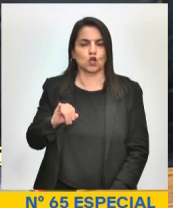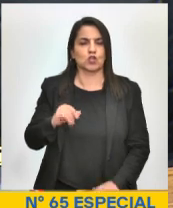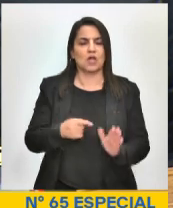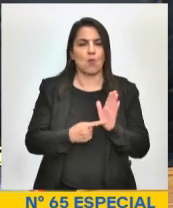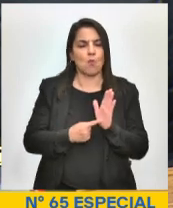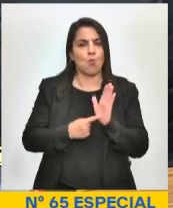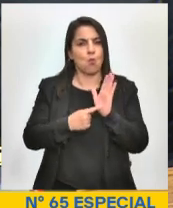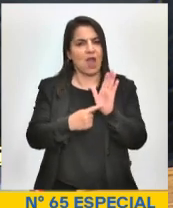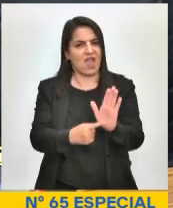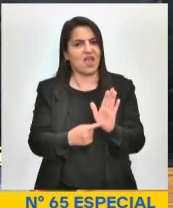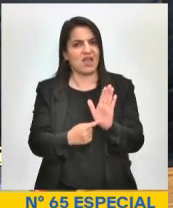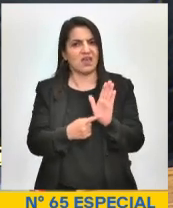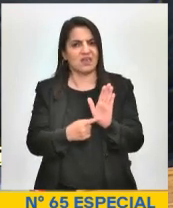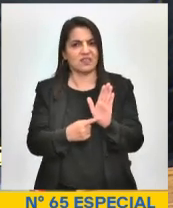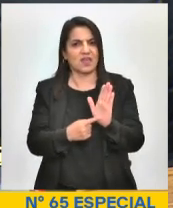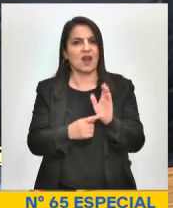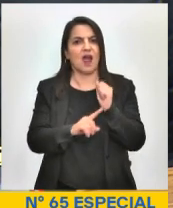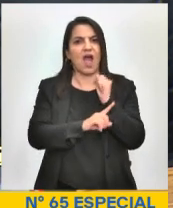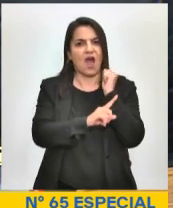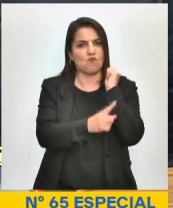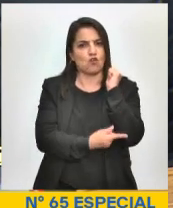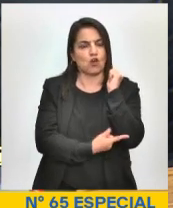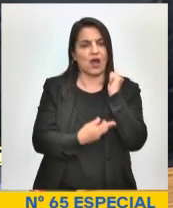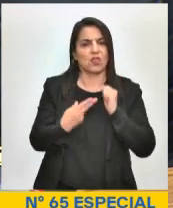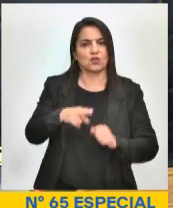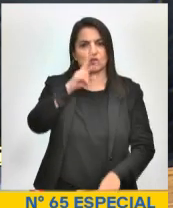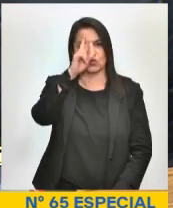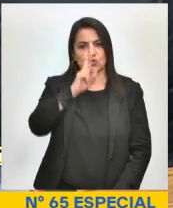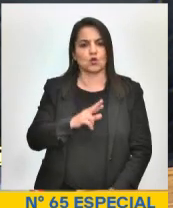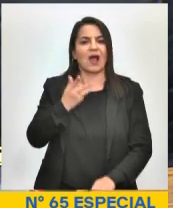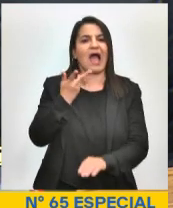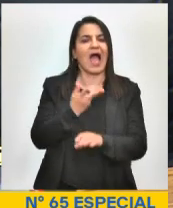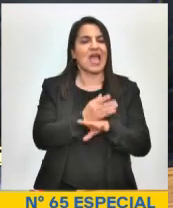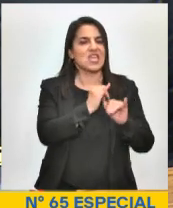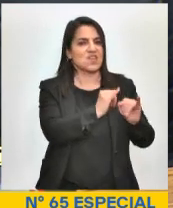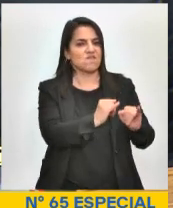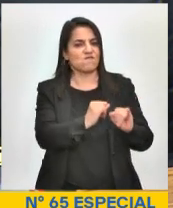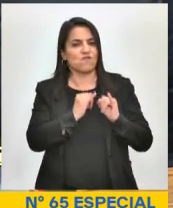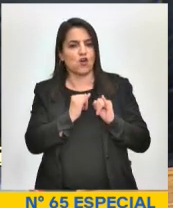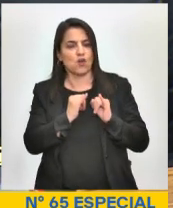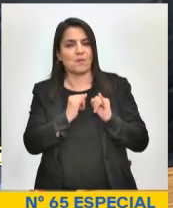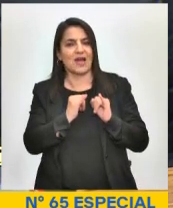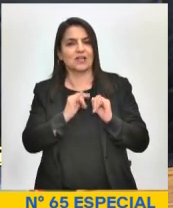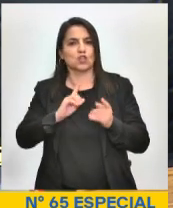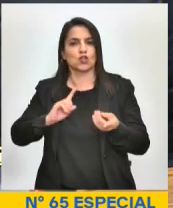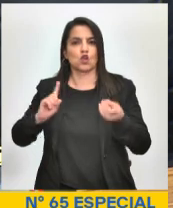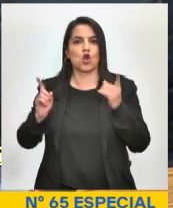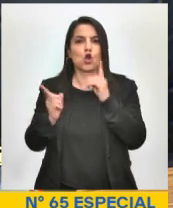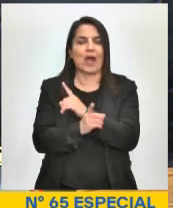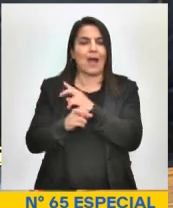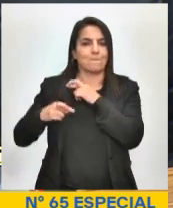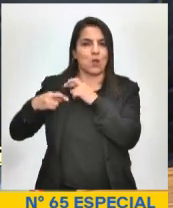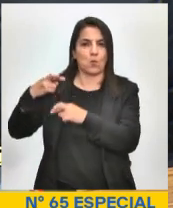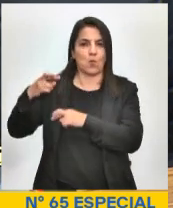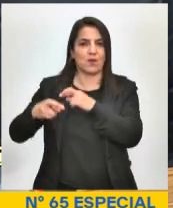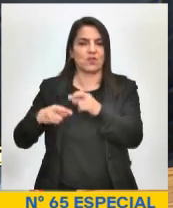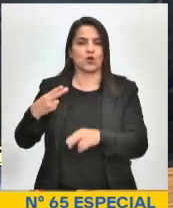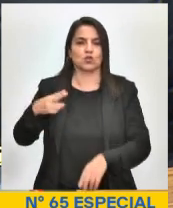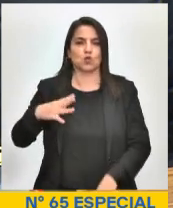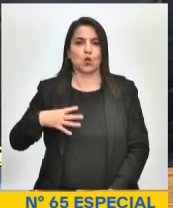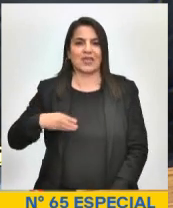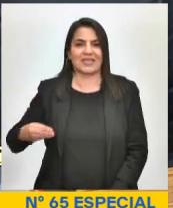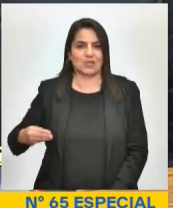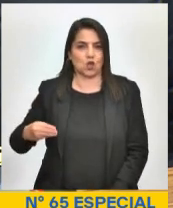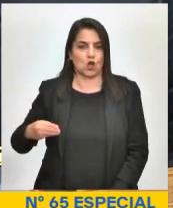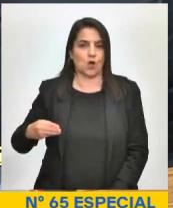duda, en su condición de abogado, de la existencia de conocimiento de una variación significativa del patrimonio inmobiliario de su hija, la jueza